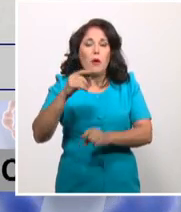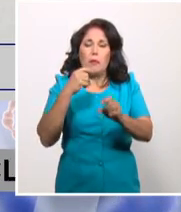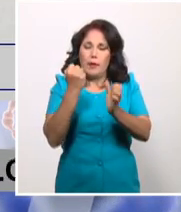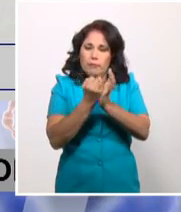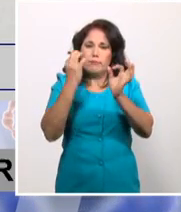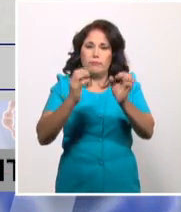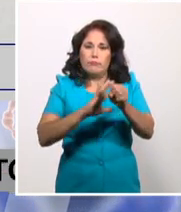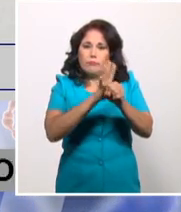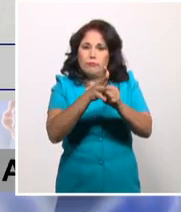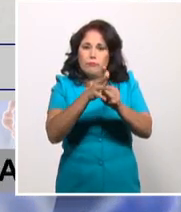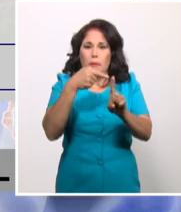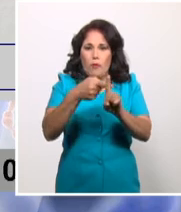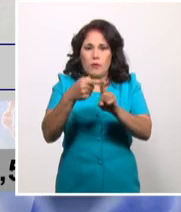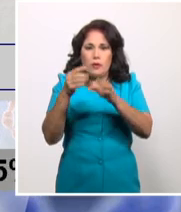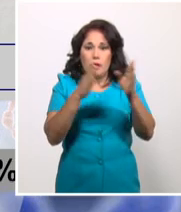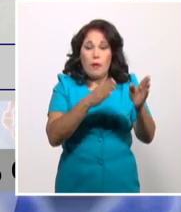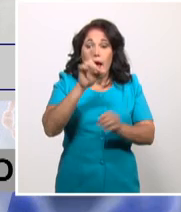país acumula